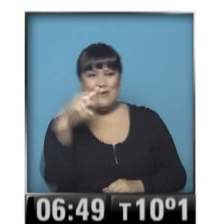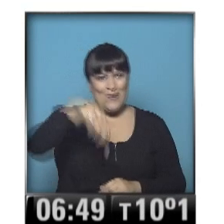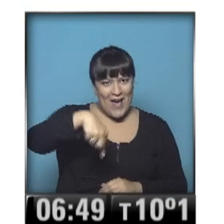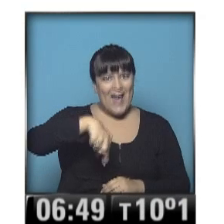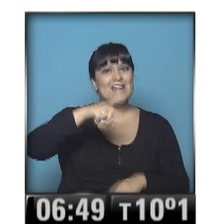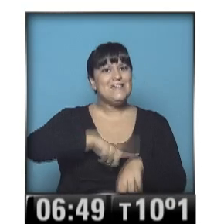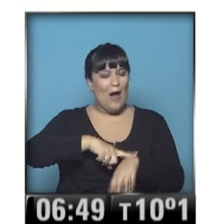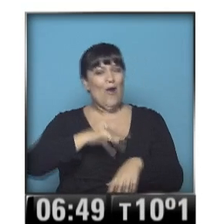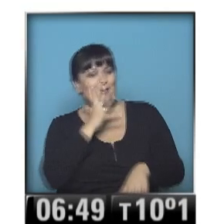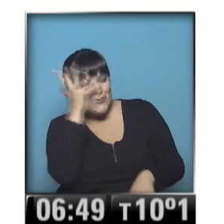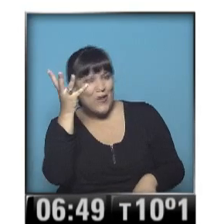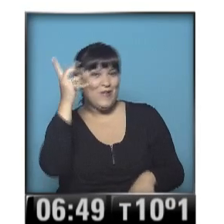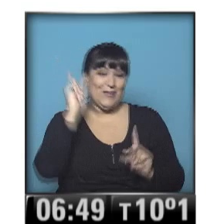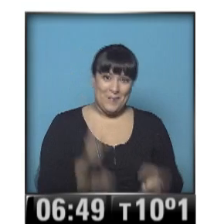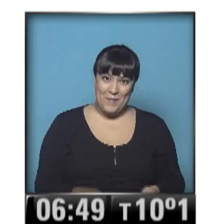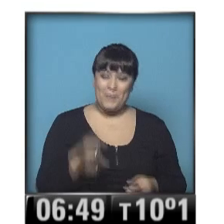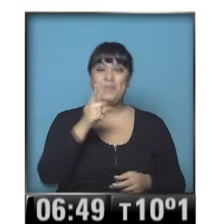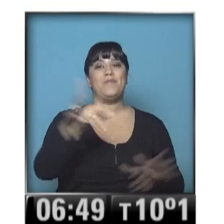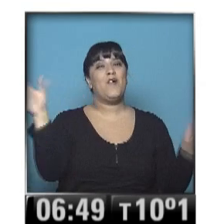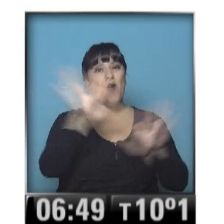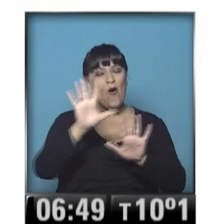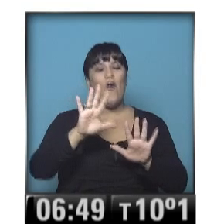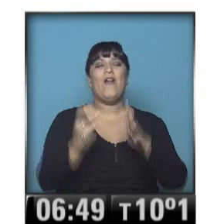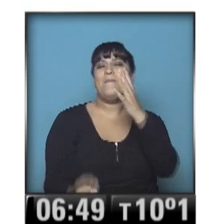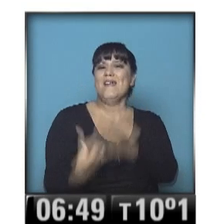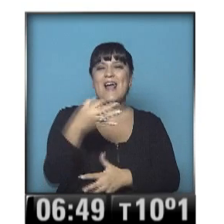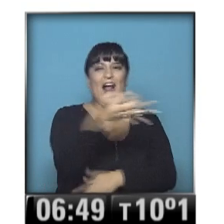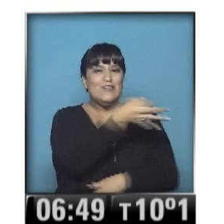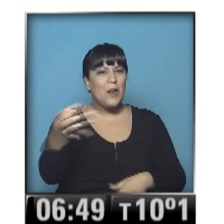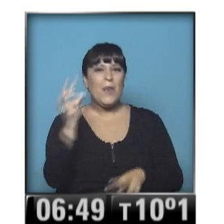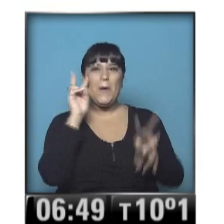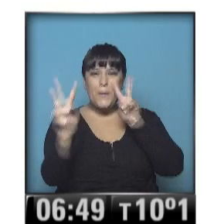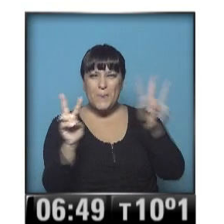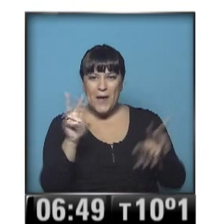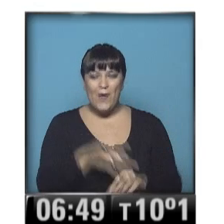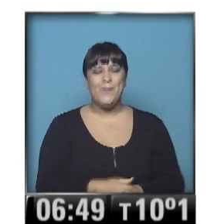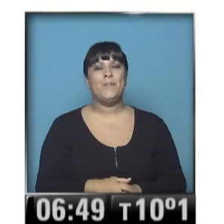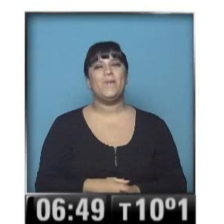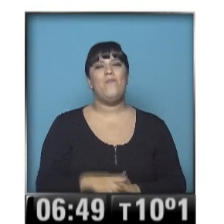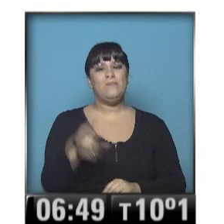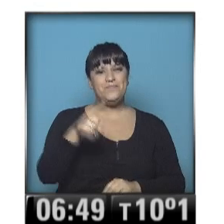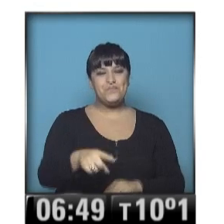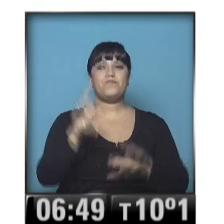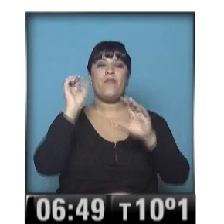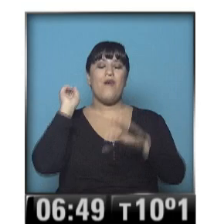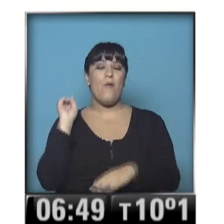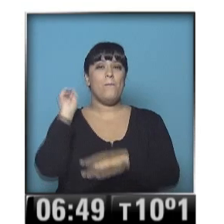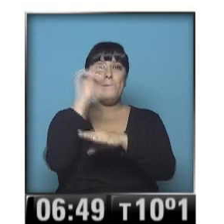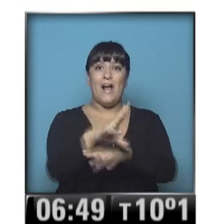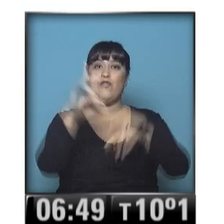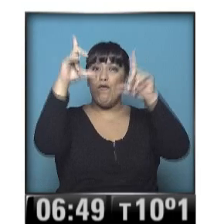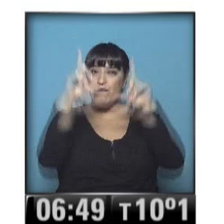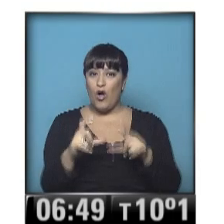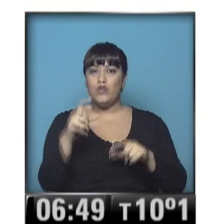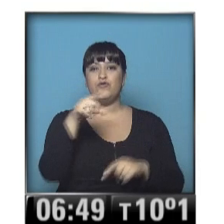tengo sueño yo también. Hola, Nadia, te veo todas las mañanas. Aquí te mando fotos de la